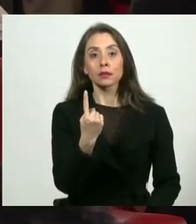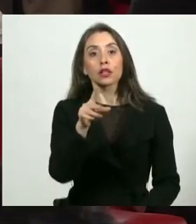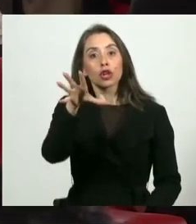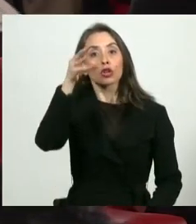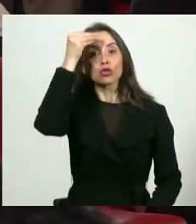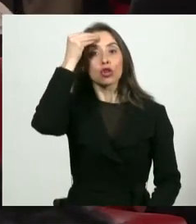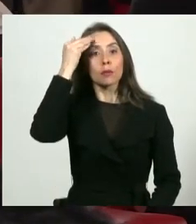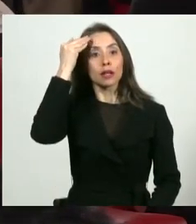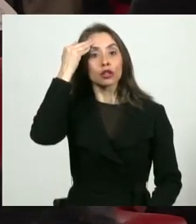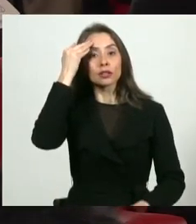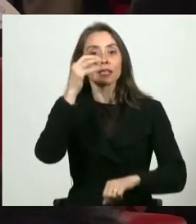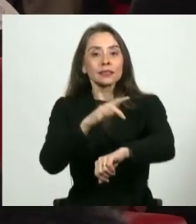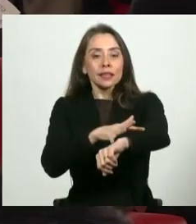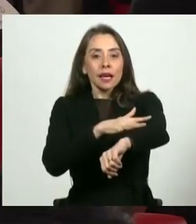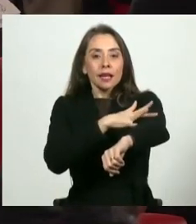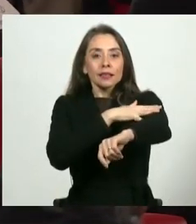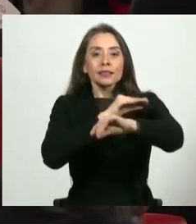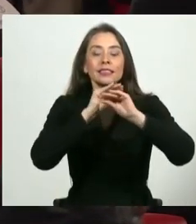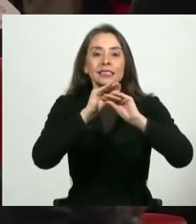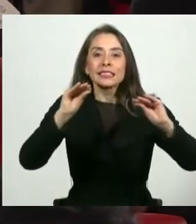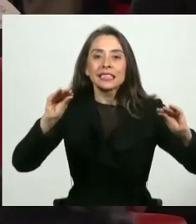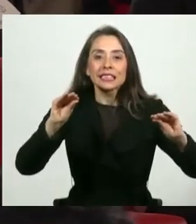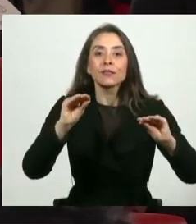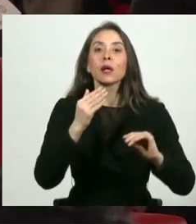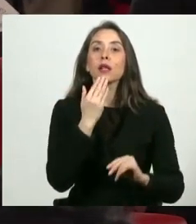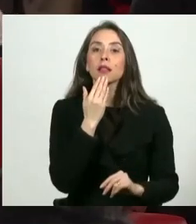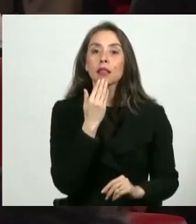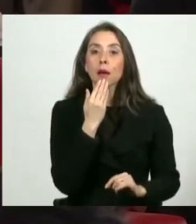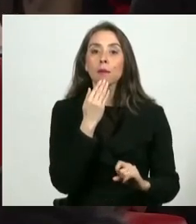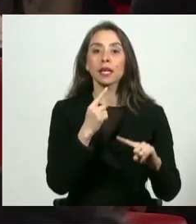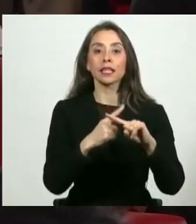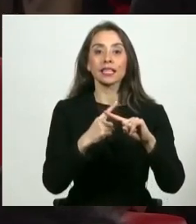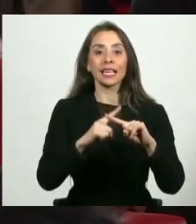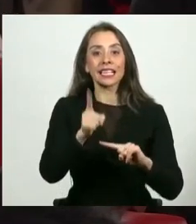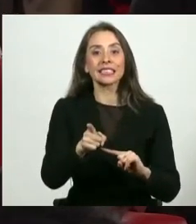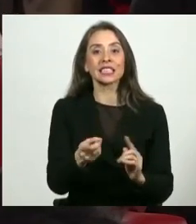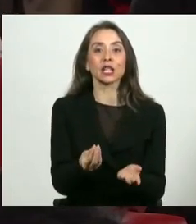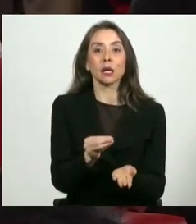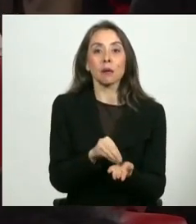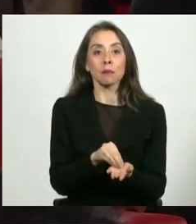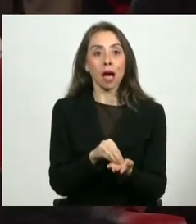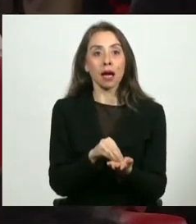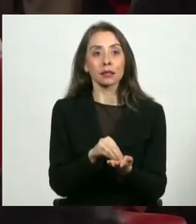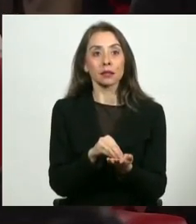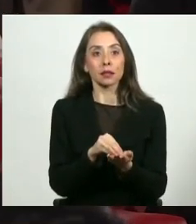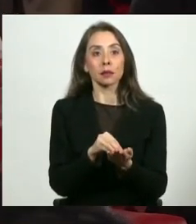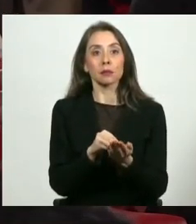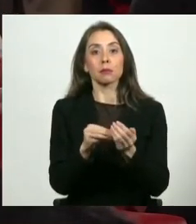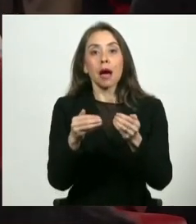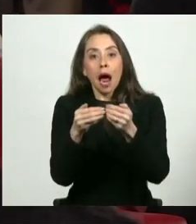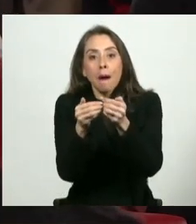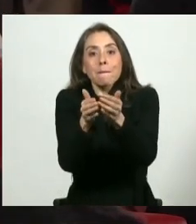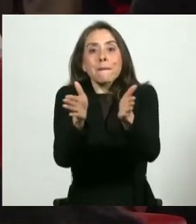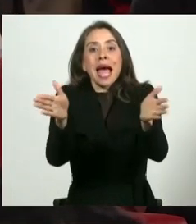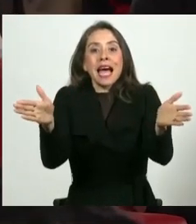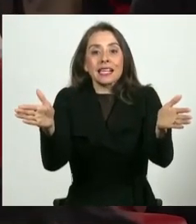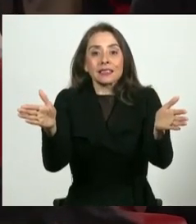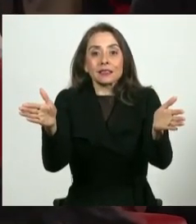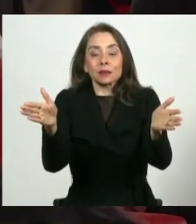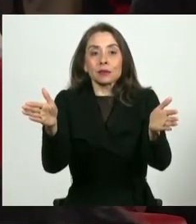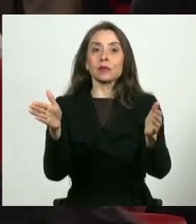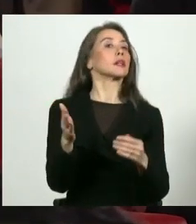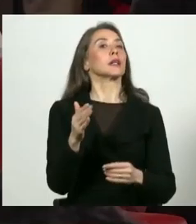conciencia, sensibilizar, pero también hay que exigir un poco más para abrir más apertura. La